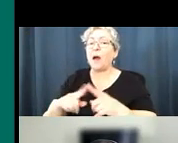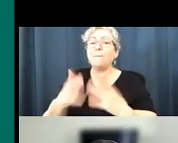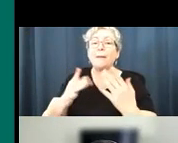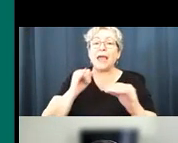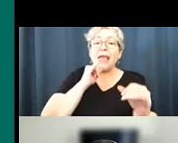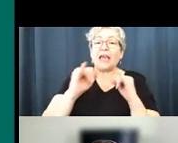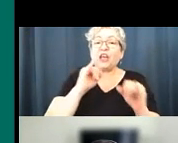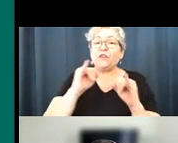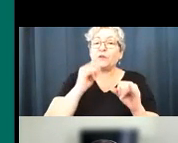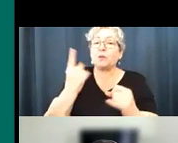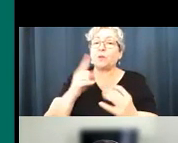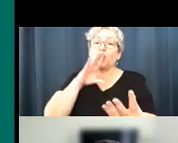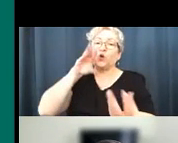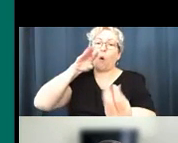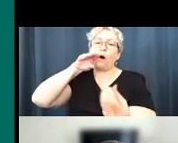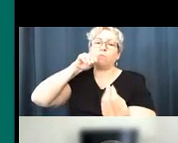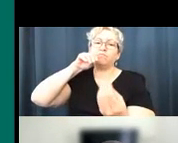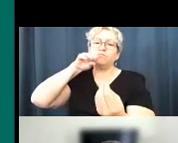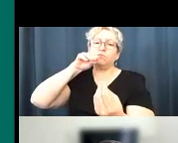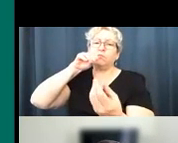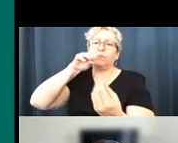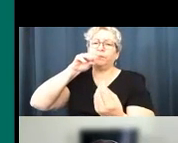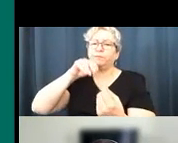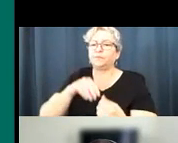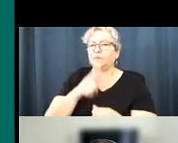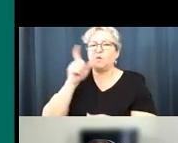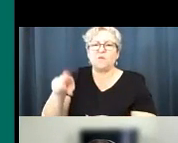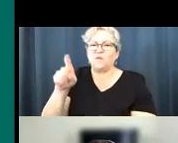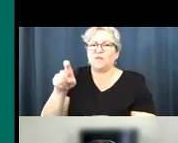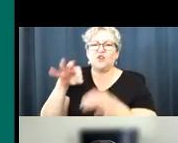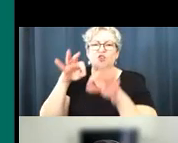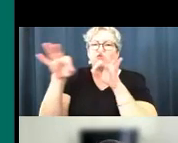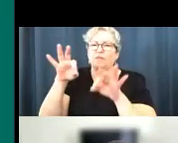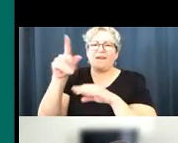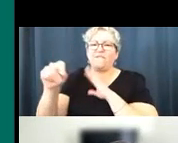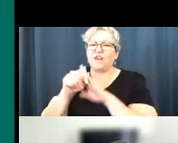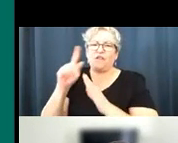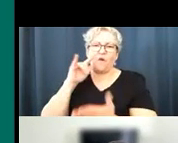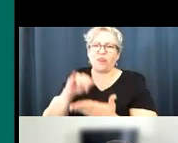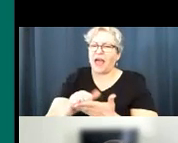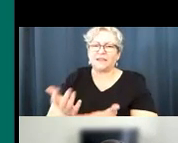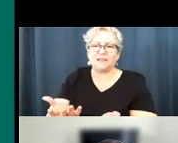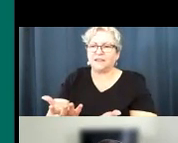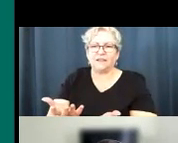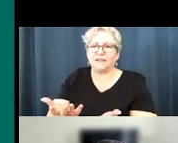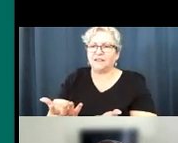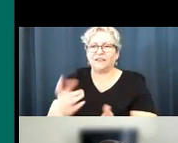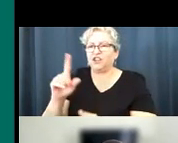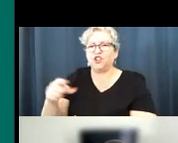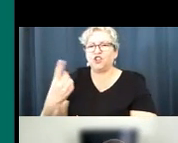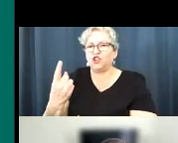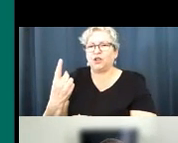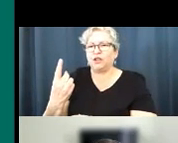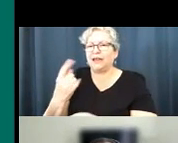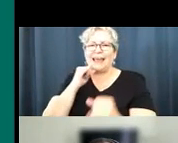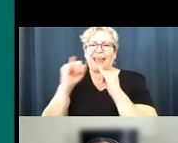alterno. Es algo que es una entrevista, que es nada más que están hablando. No necesitan video descriptivo para eso,